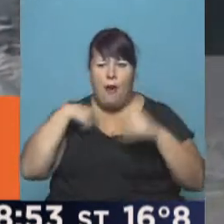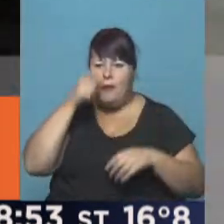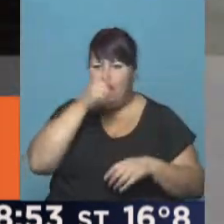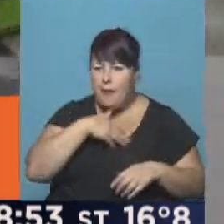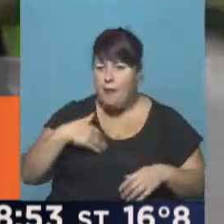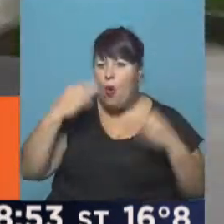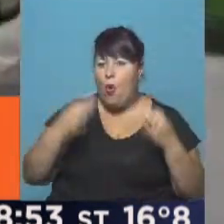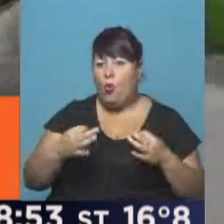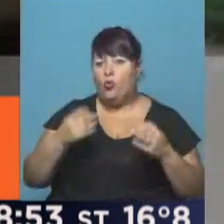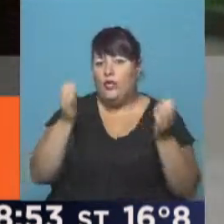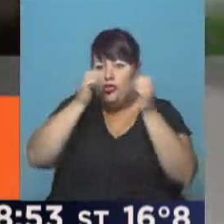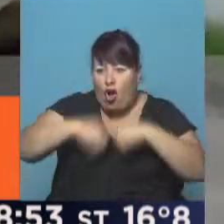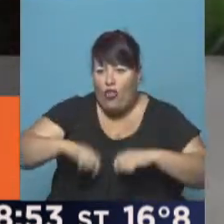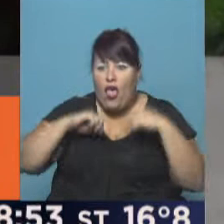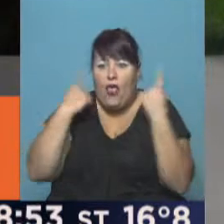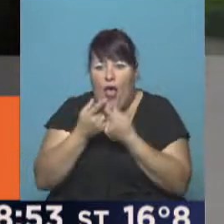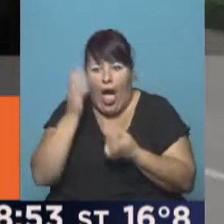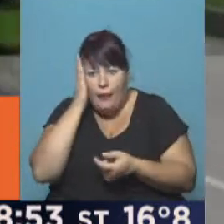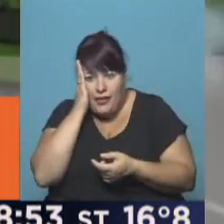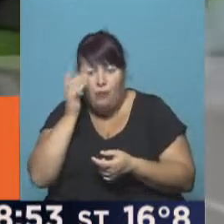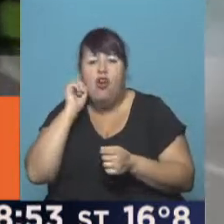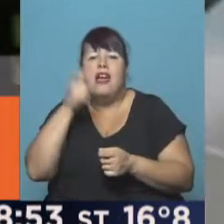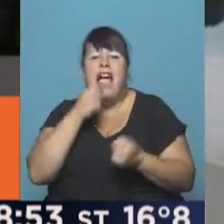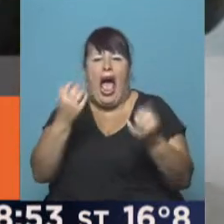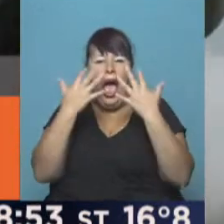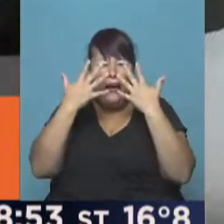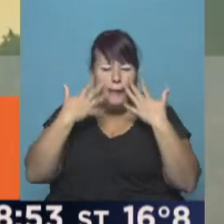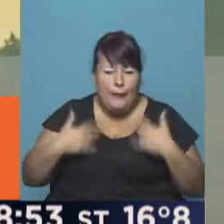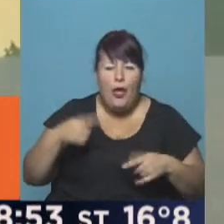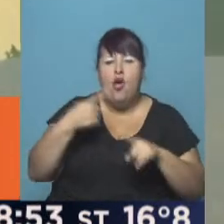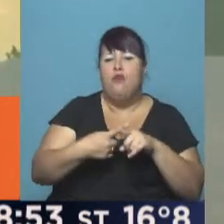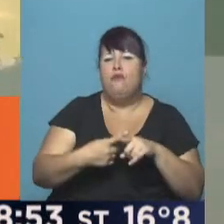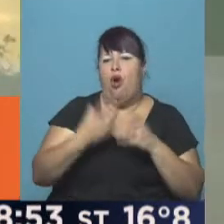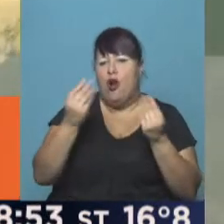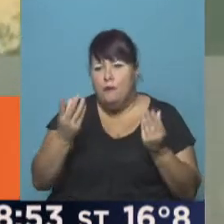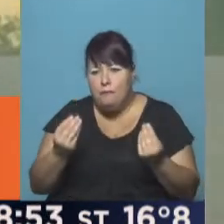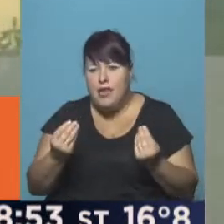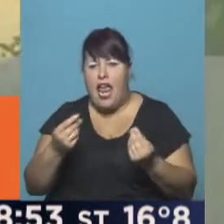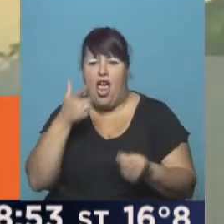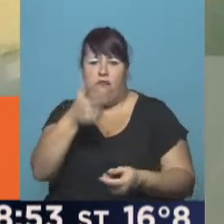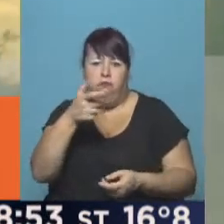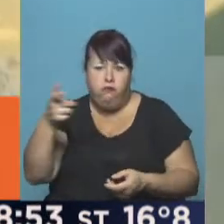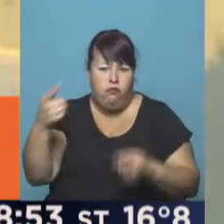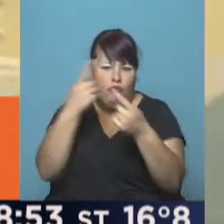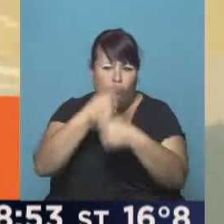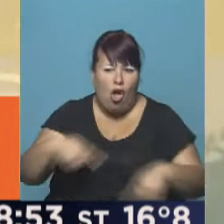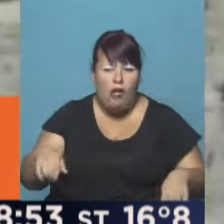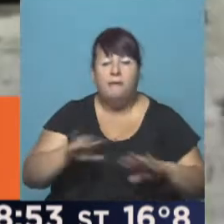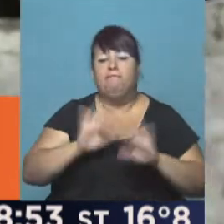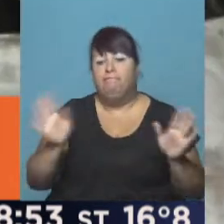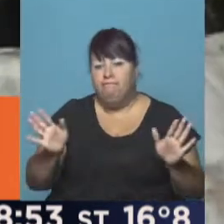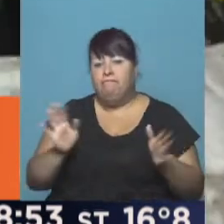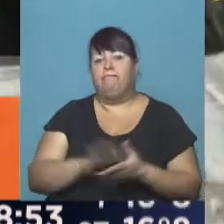porque se tuvieron que esconder en una habitación por el gas lacrimógeno, por el miedo de disparos y cosas así.